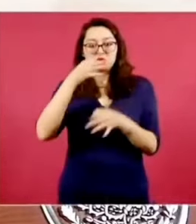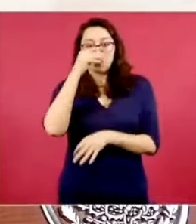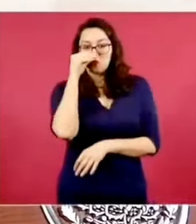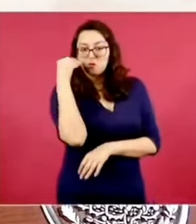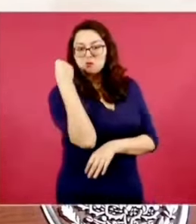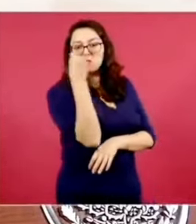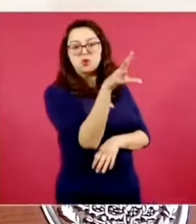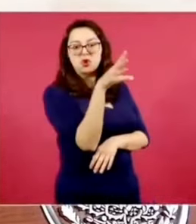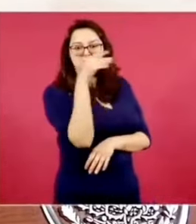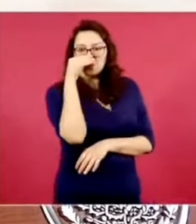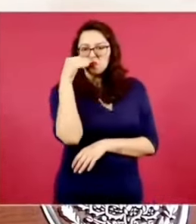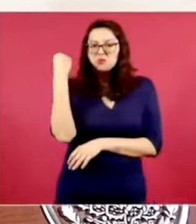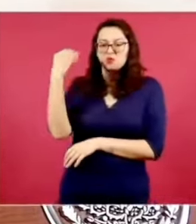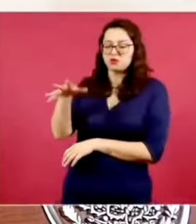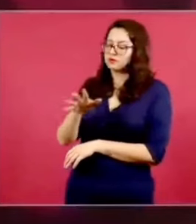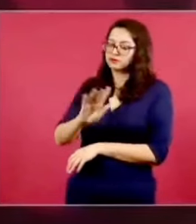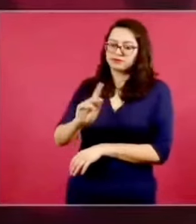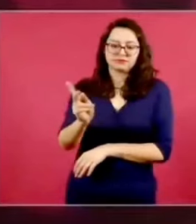no se puede